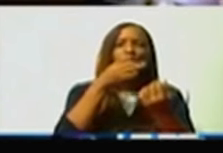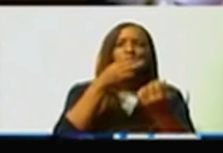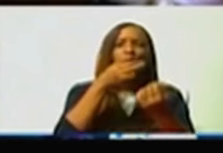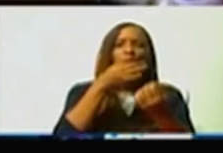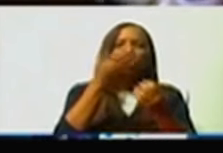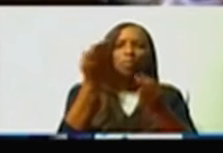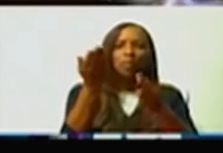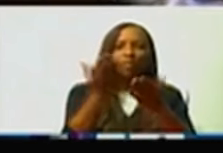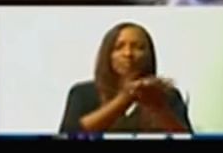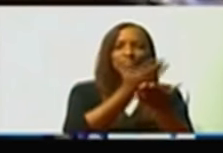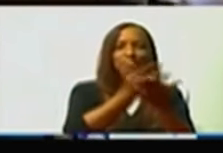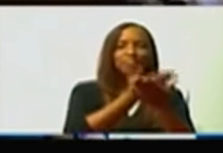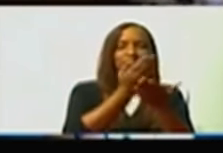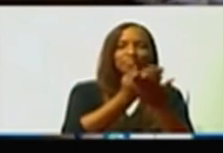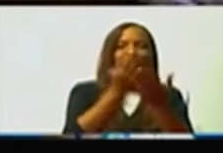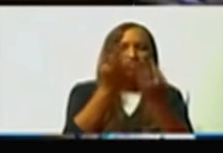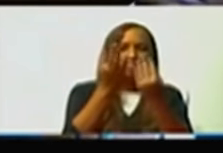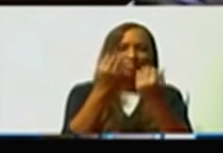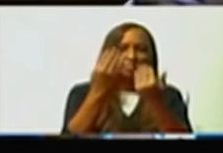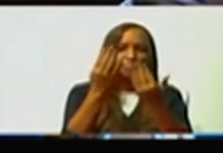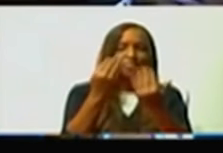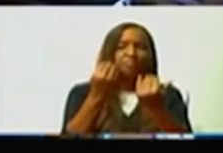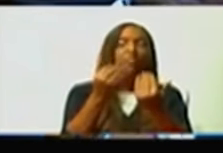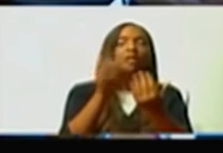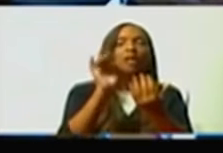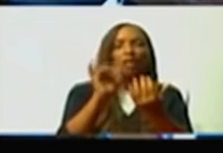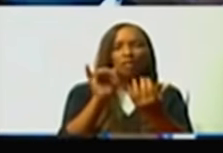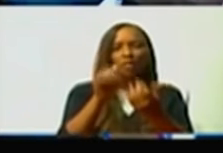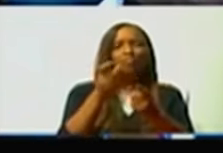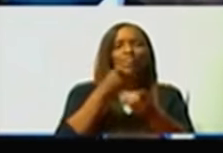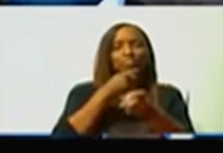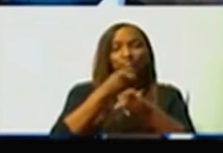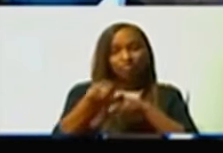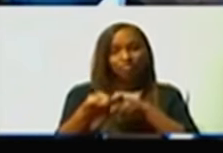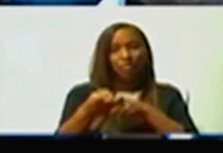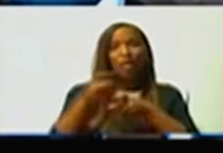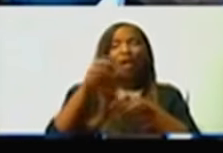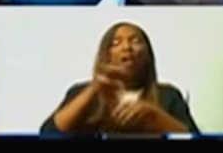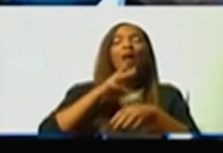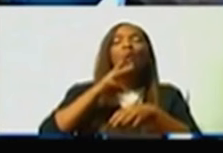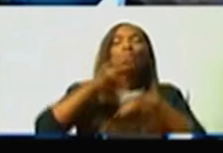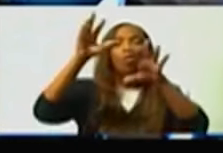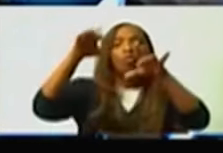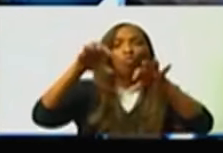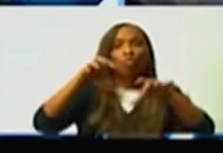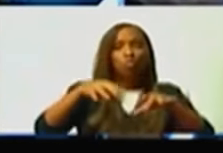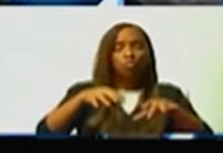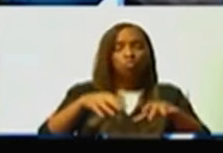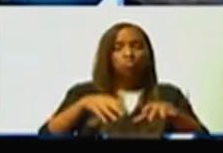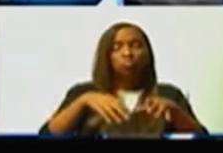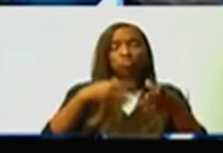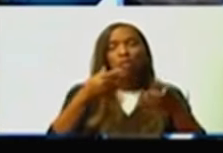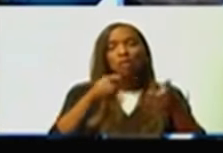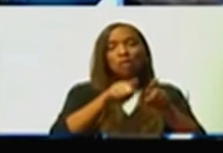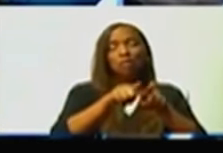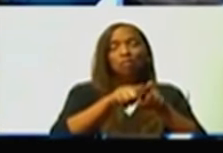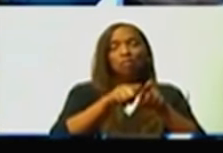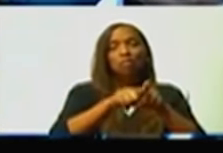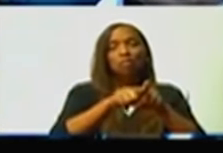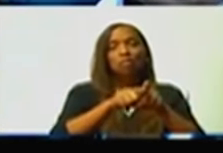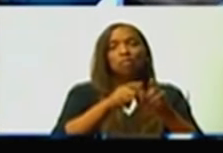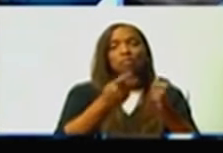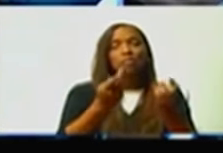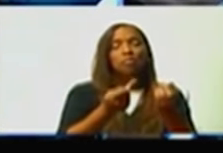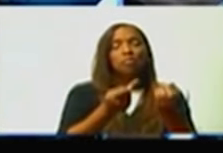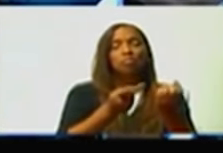yuca, batata, plátano y así sucesivamente. Muchos